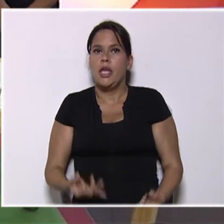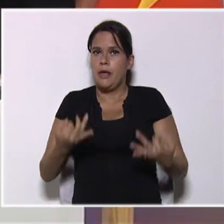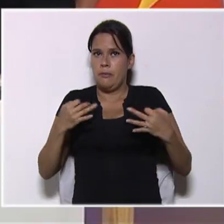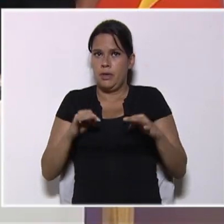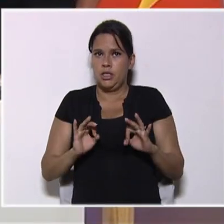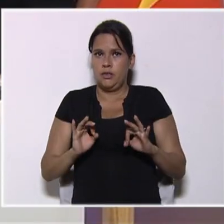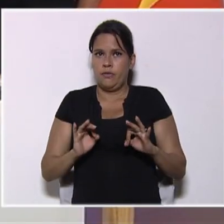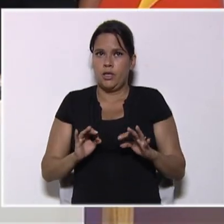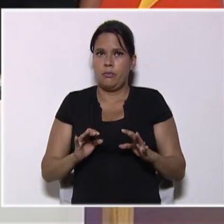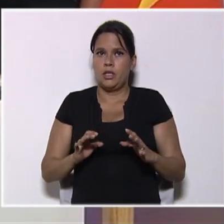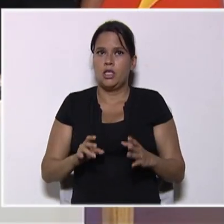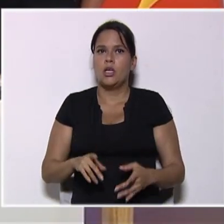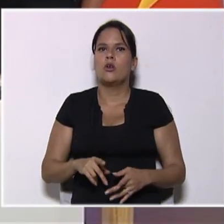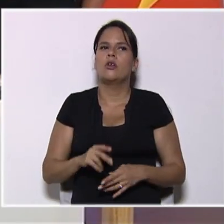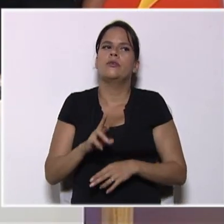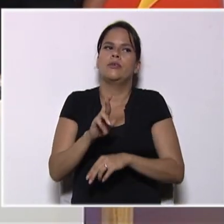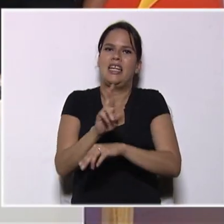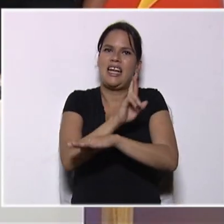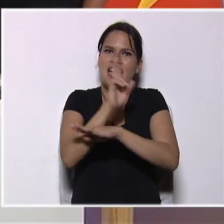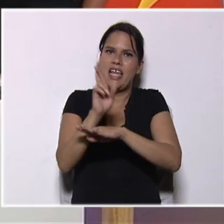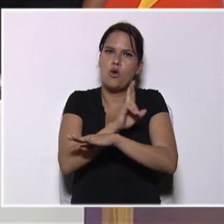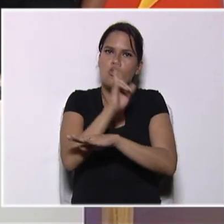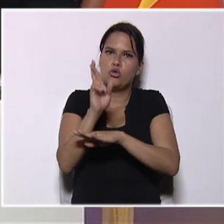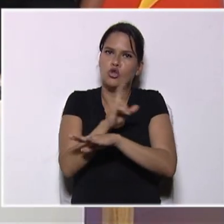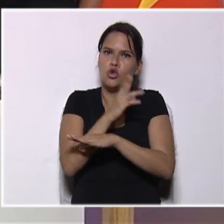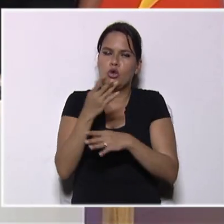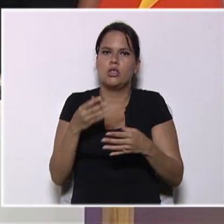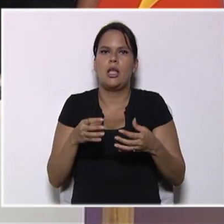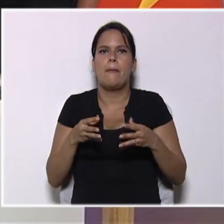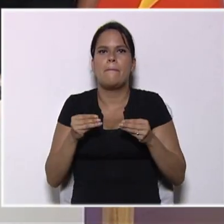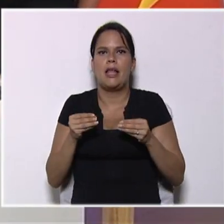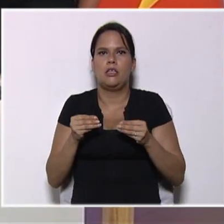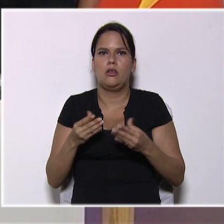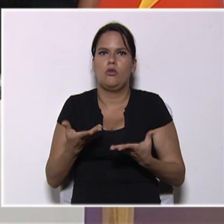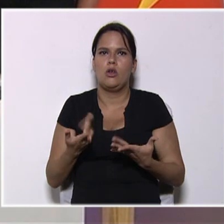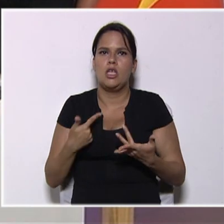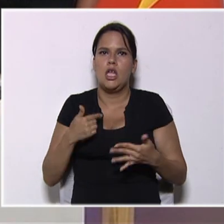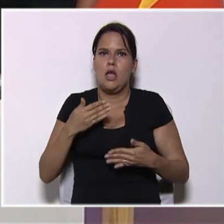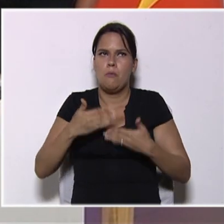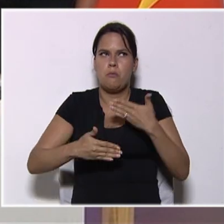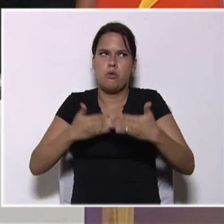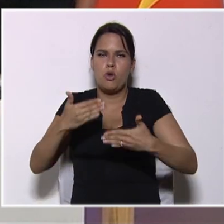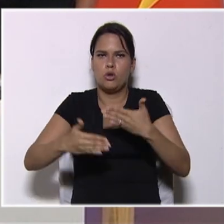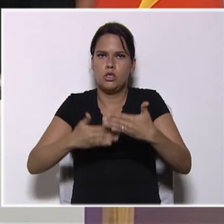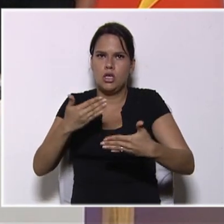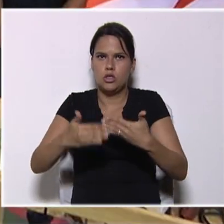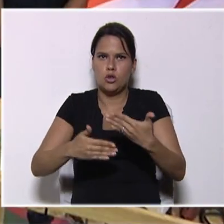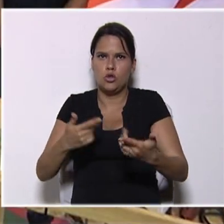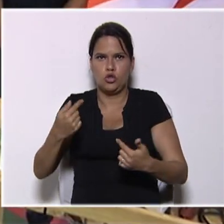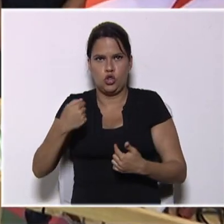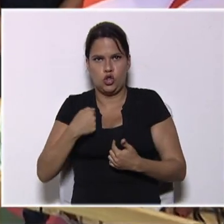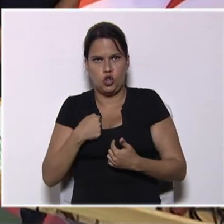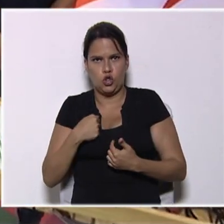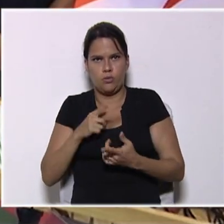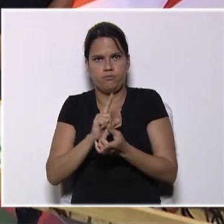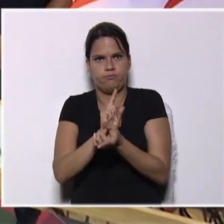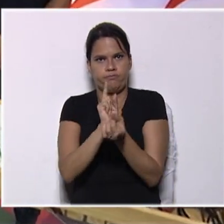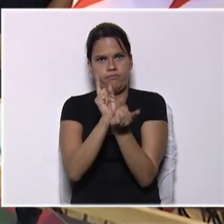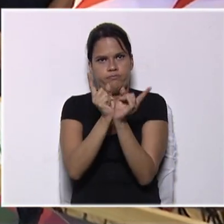Específicamente con la reutilización del plástico. Y es el proceso mediante el cual yo